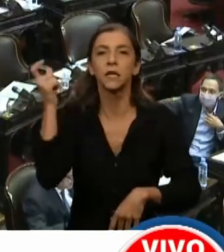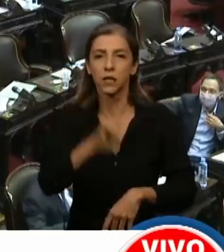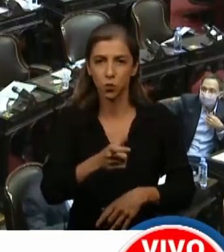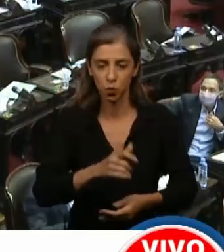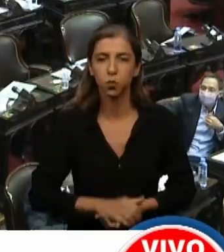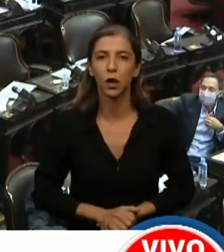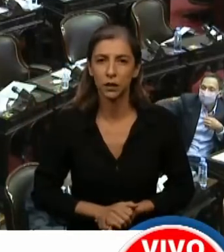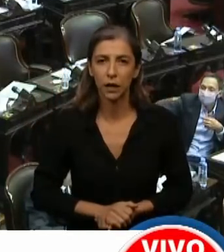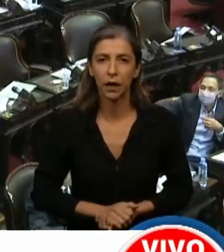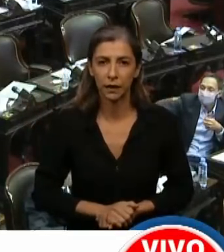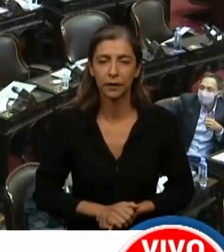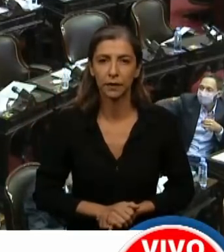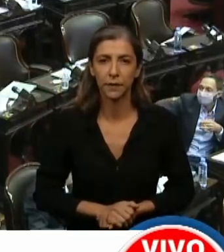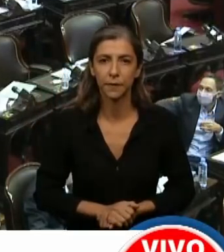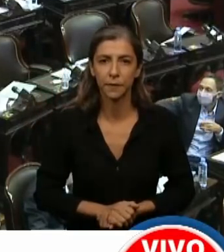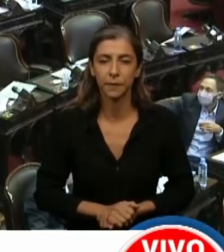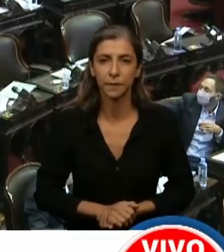que significaba